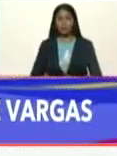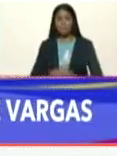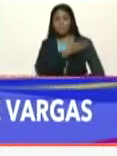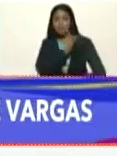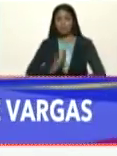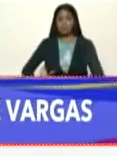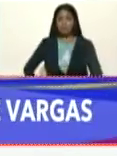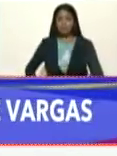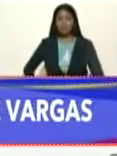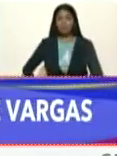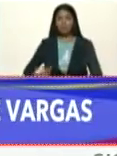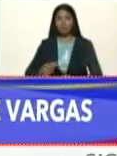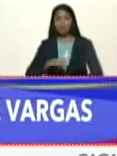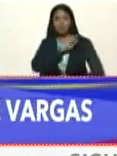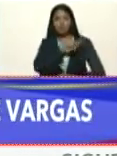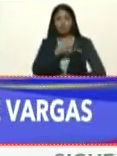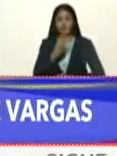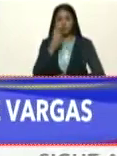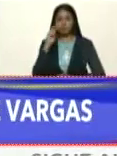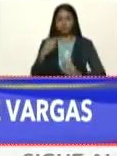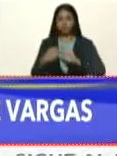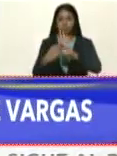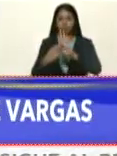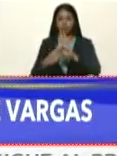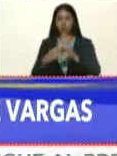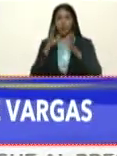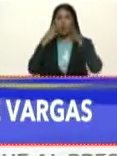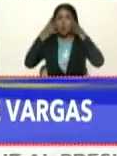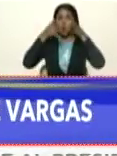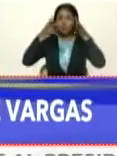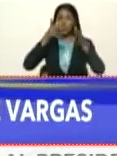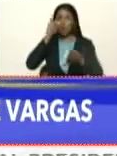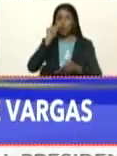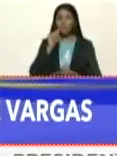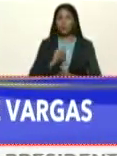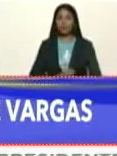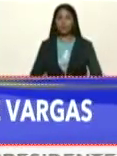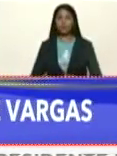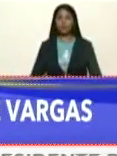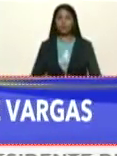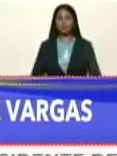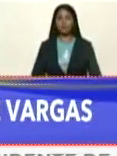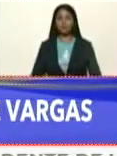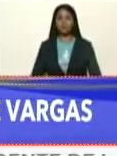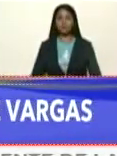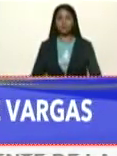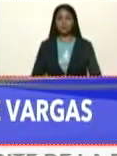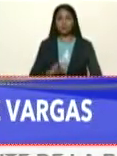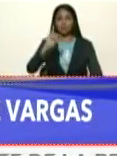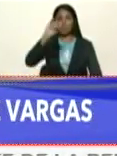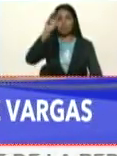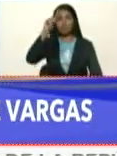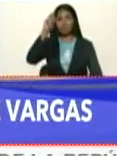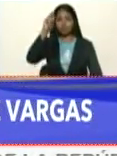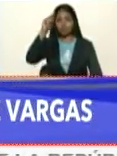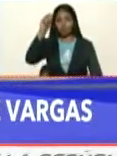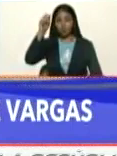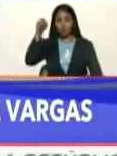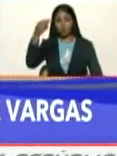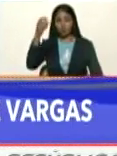del Poder Moral, del Consejo Moral Republicano, doctor Huidrobo Amoroso,